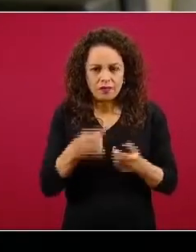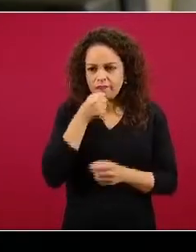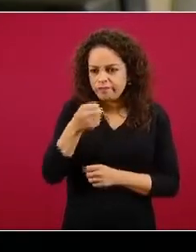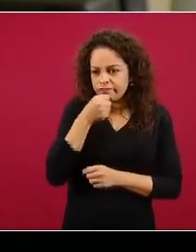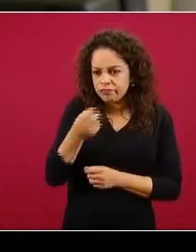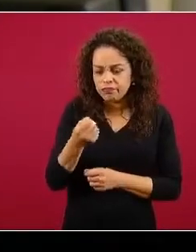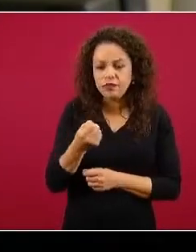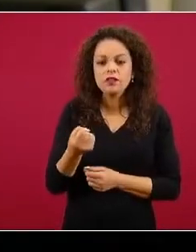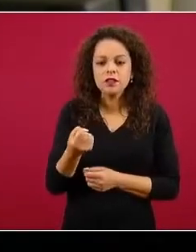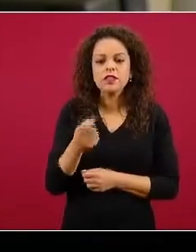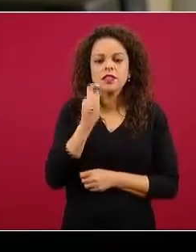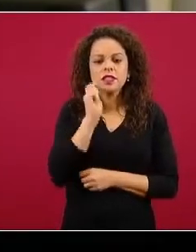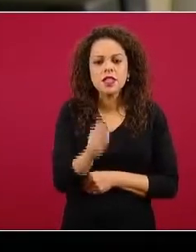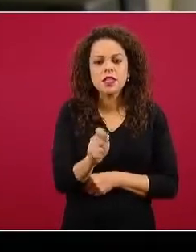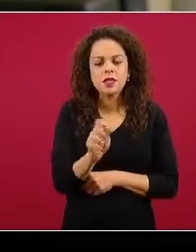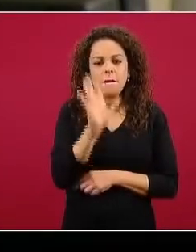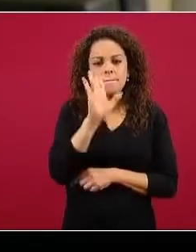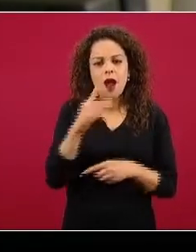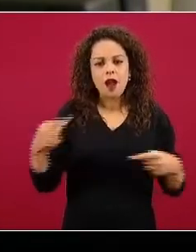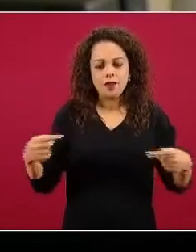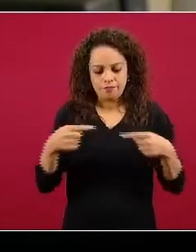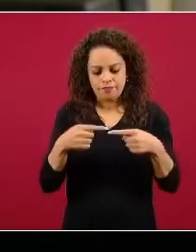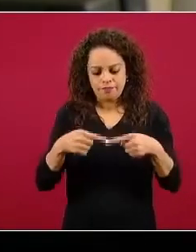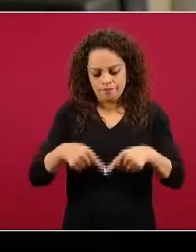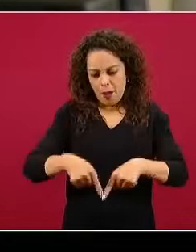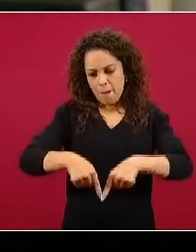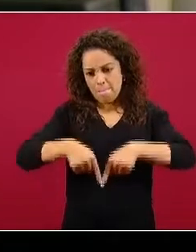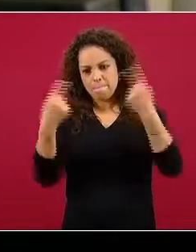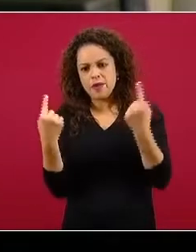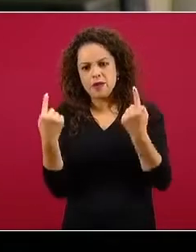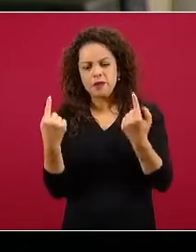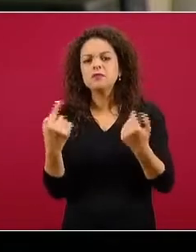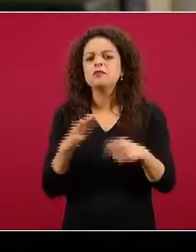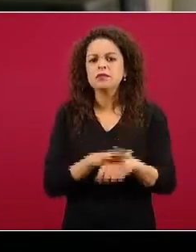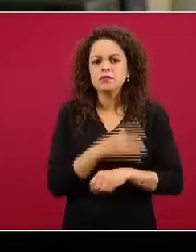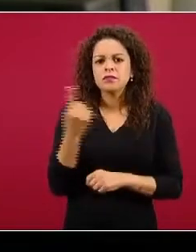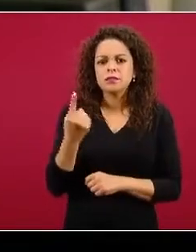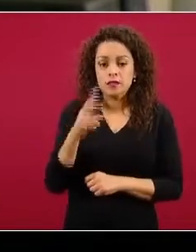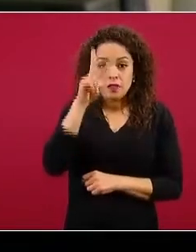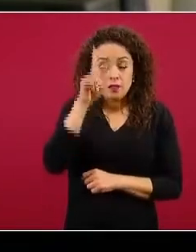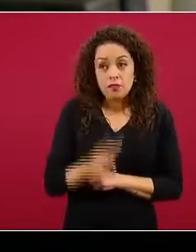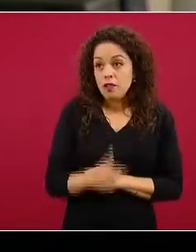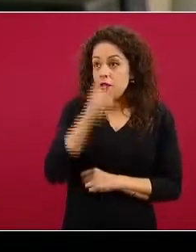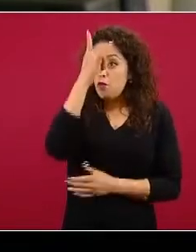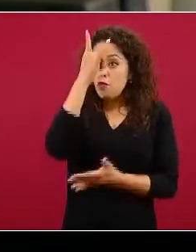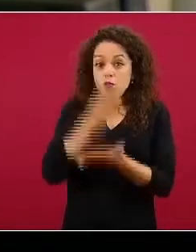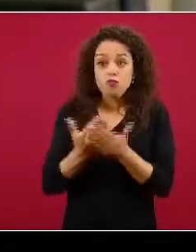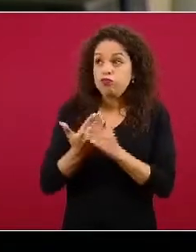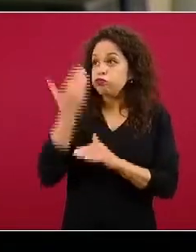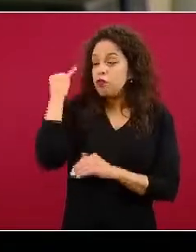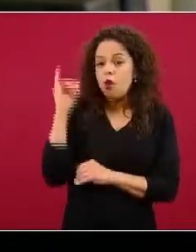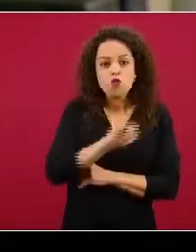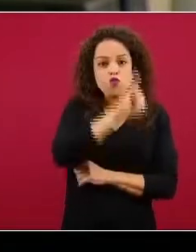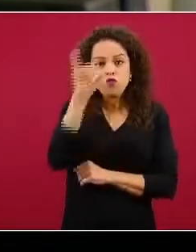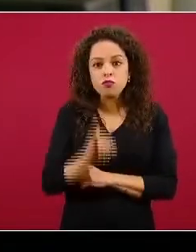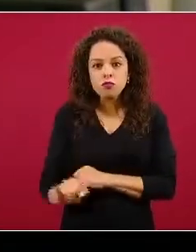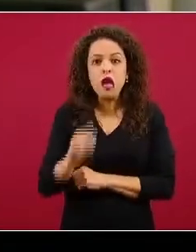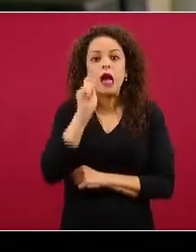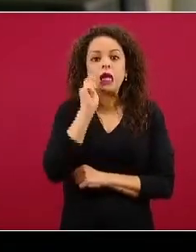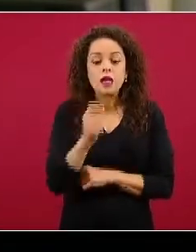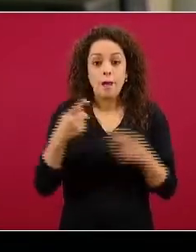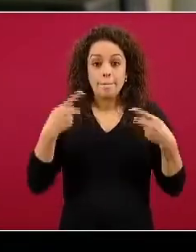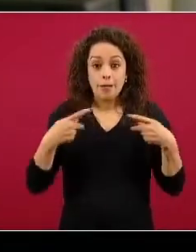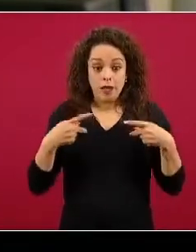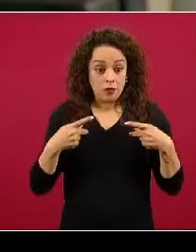ha dado aquí, que es un vínculo inédito realmente. Lograr que la población se cuide y se